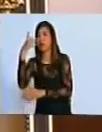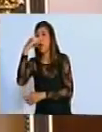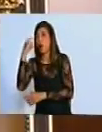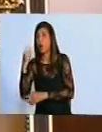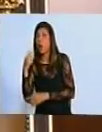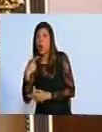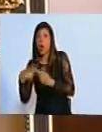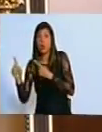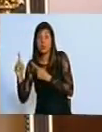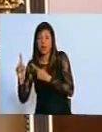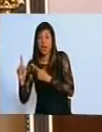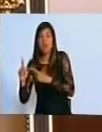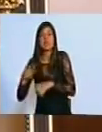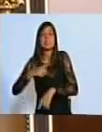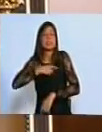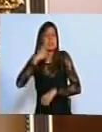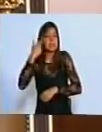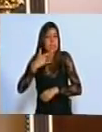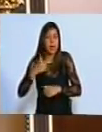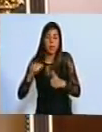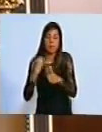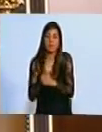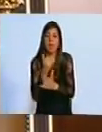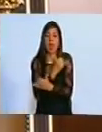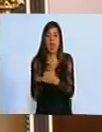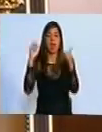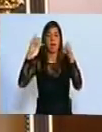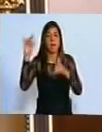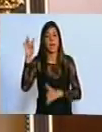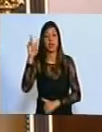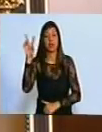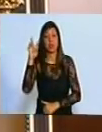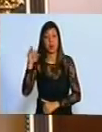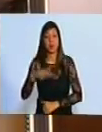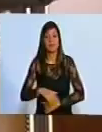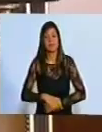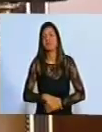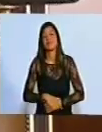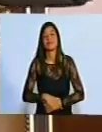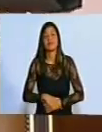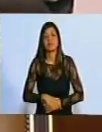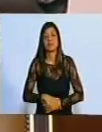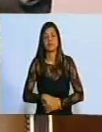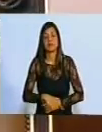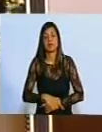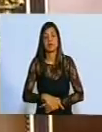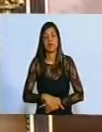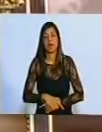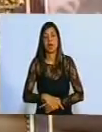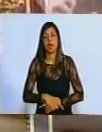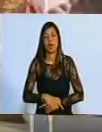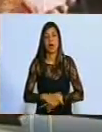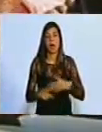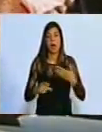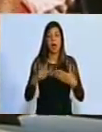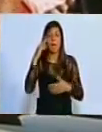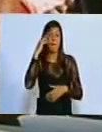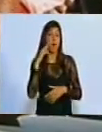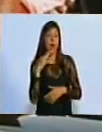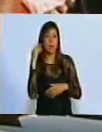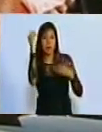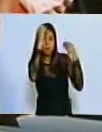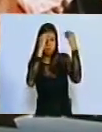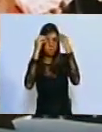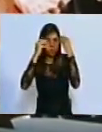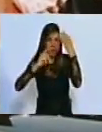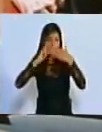fueron definitivas en el proceso de independencia. Con la logística que tenían el Libertador y el